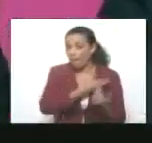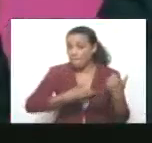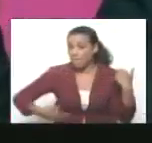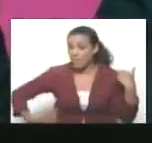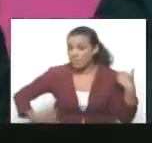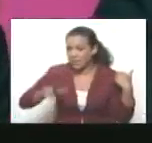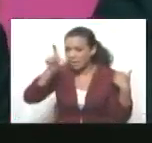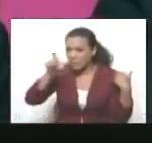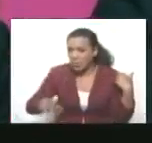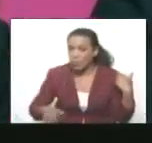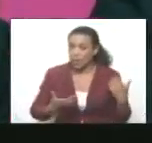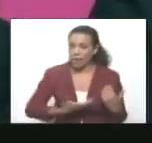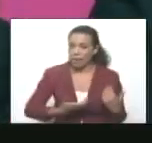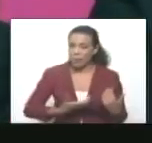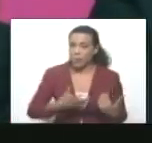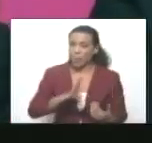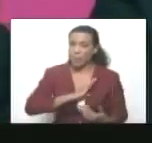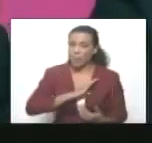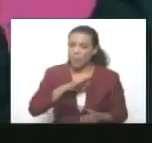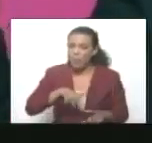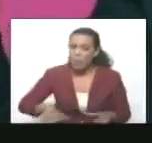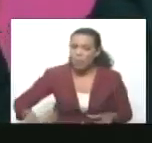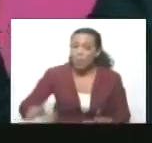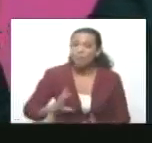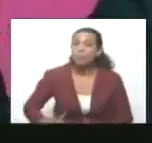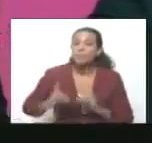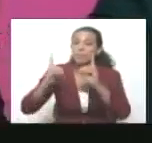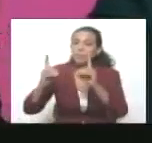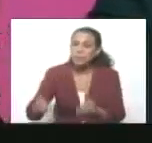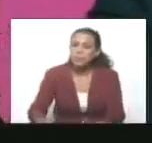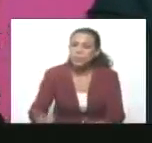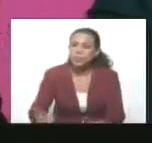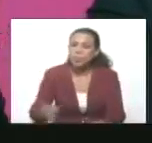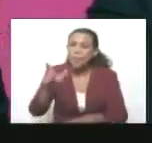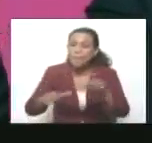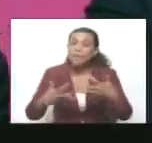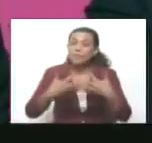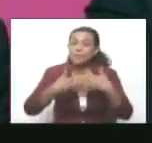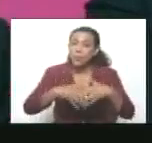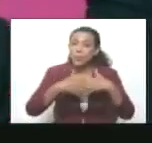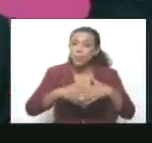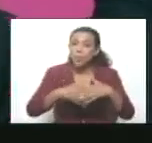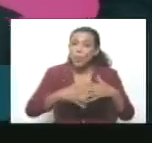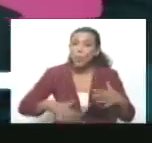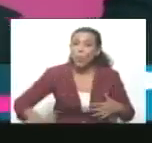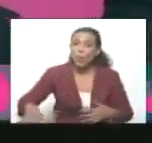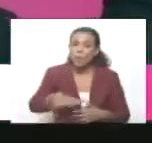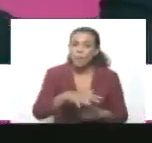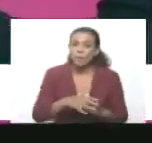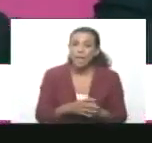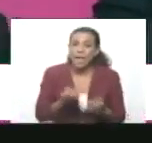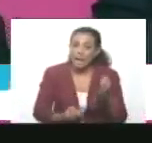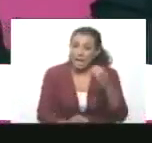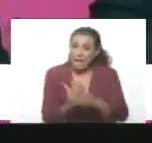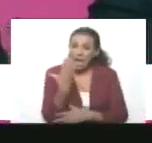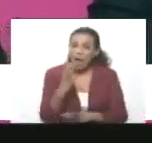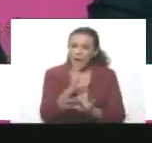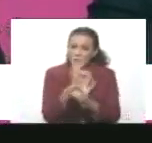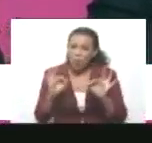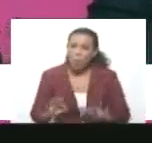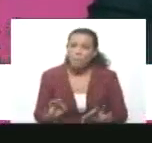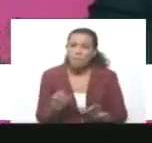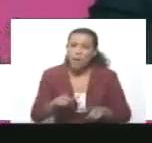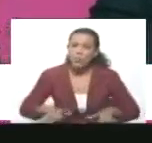era alcalde de Estambul y le toman la decisión, unos cuantos empresarios de sus amigos crearon la